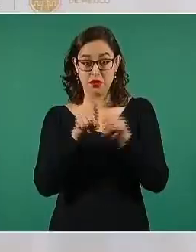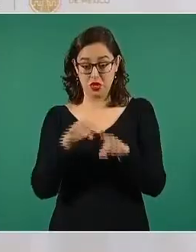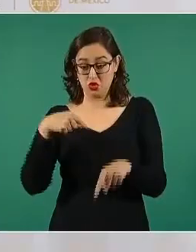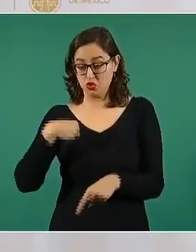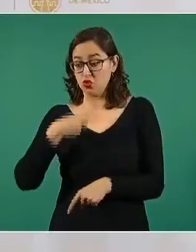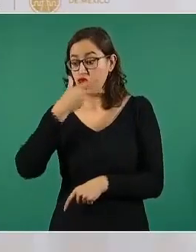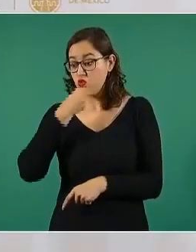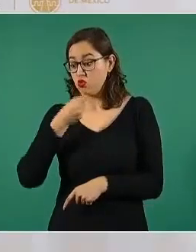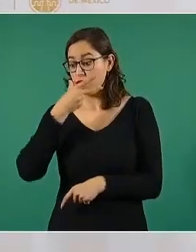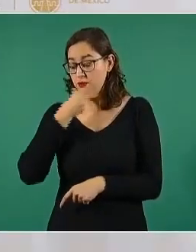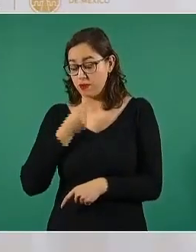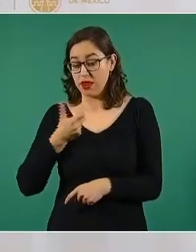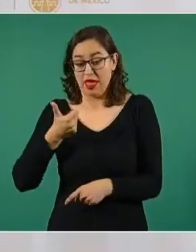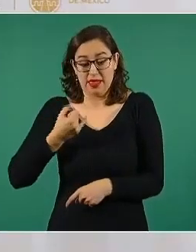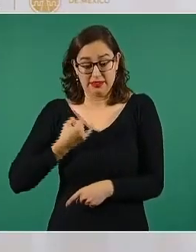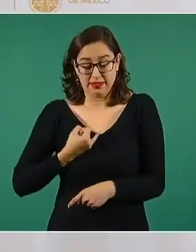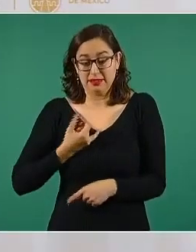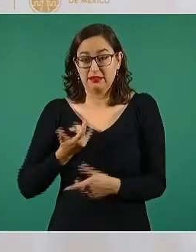la ambición,